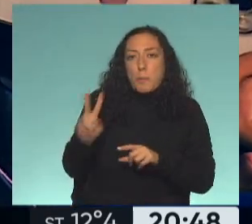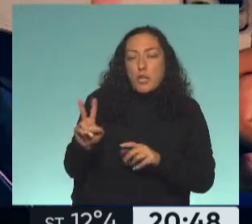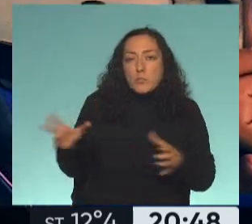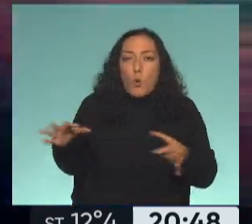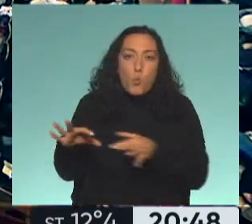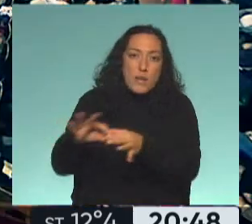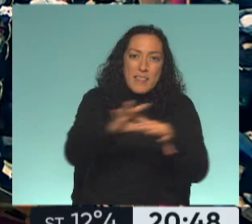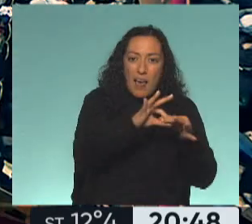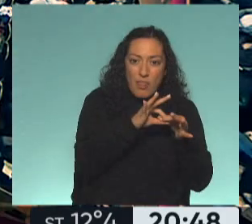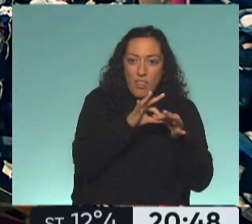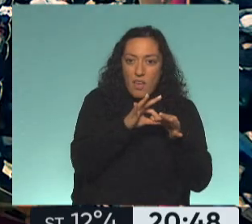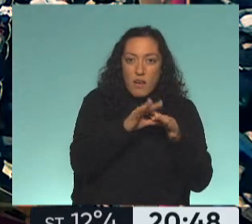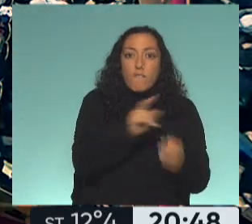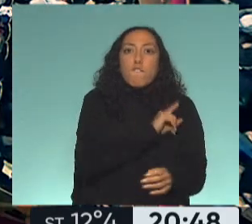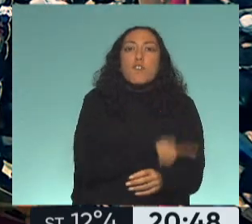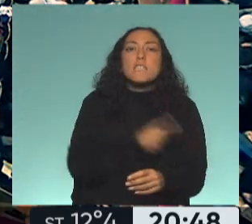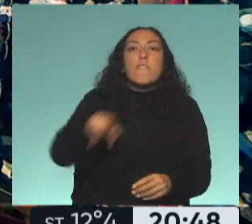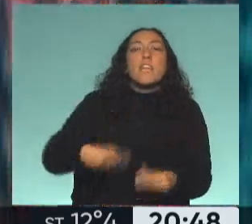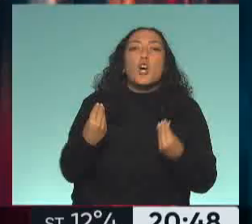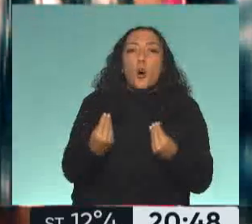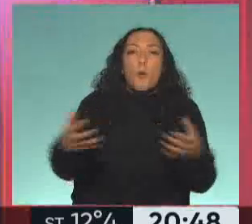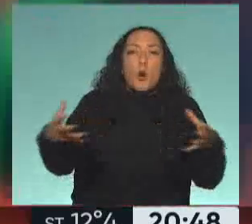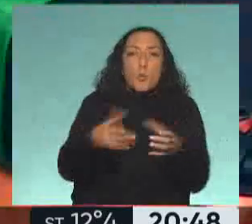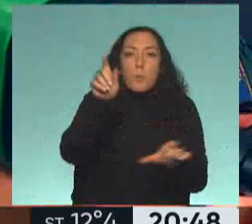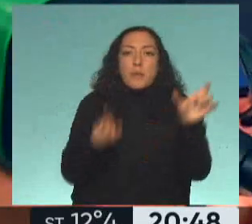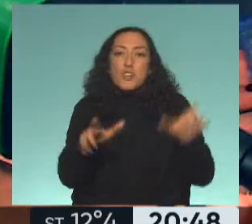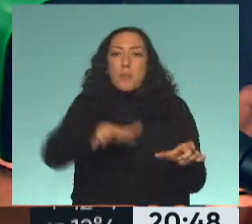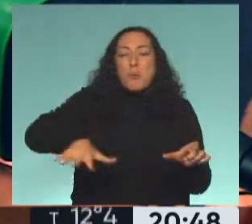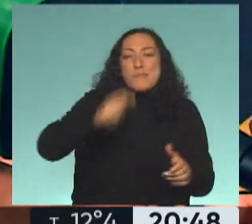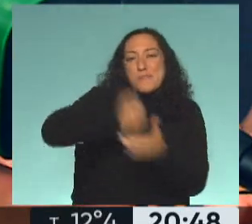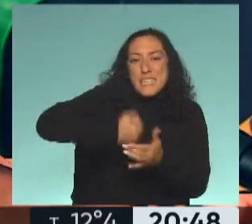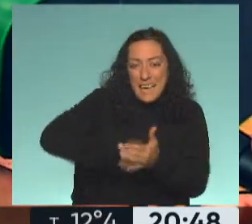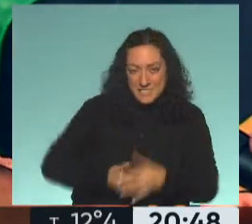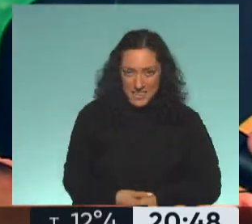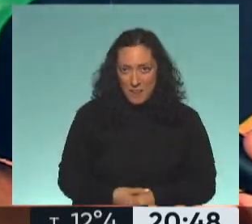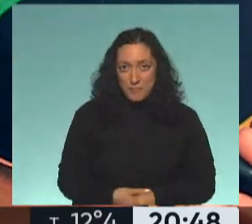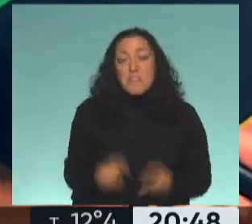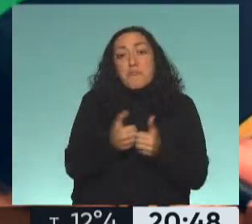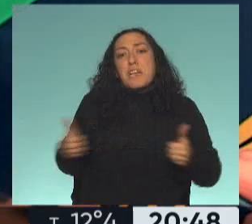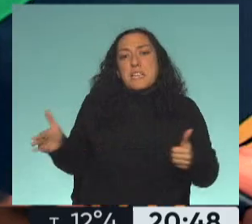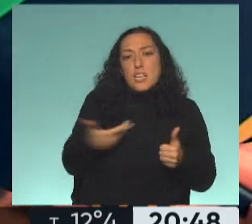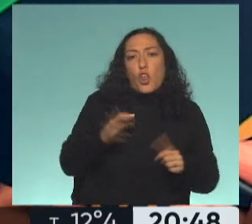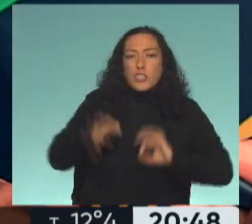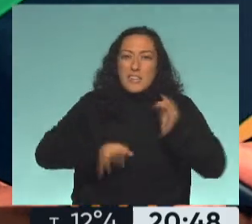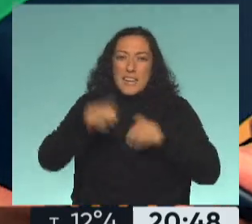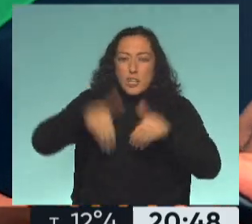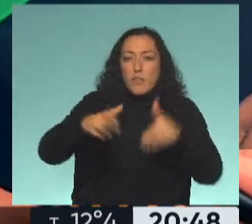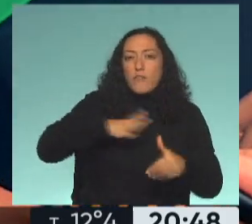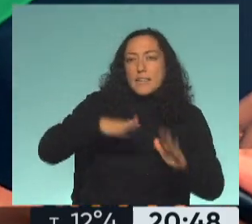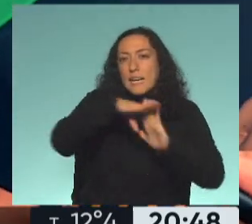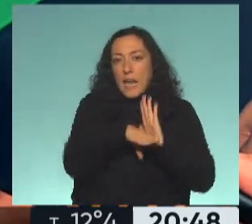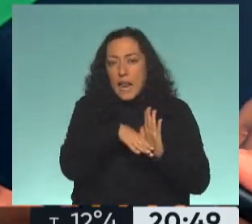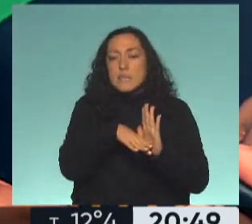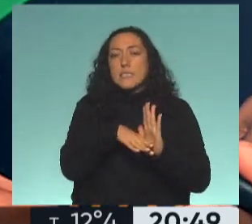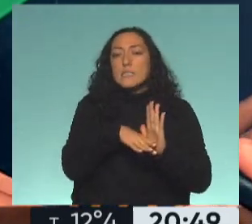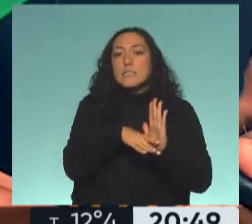candidaturas, la fuerza se la va a dar la militancia, se la va a dar la gente. El Frente de Todos tiene que todavía construir la estrategia electoral, la regla de juego